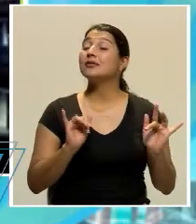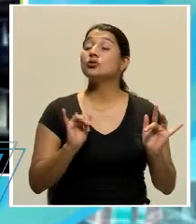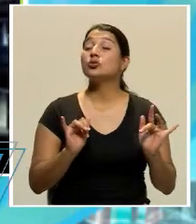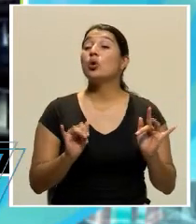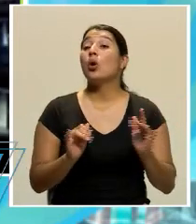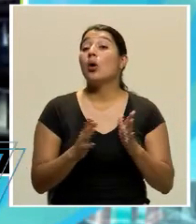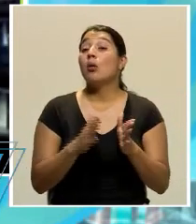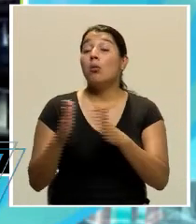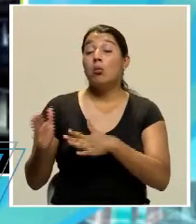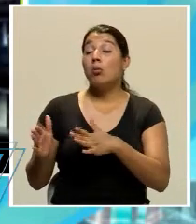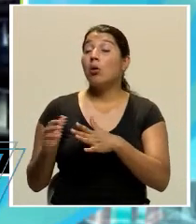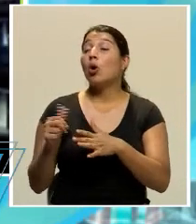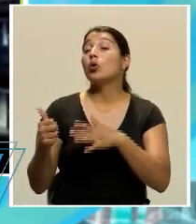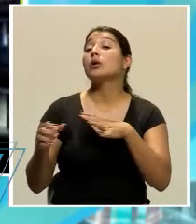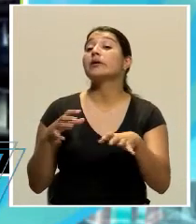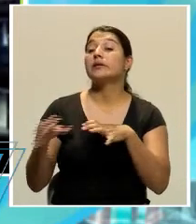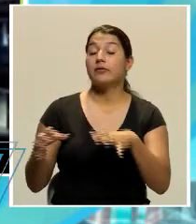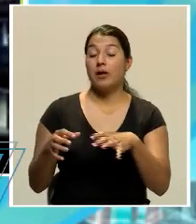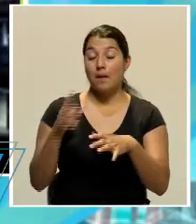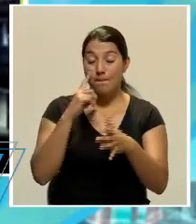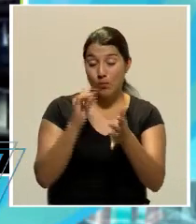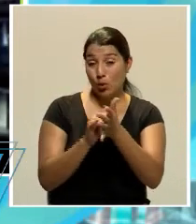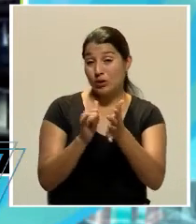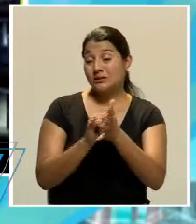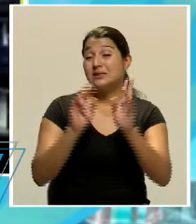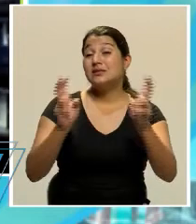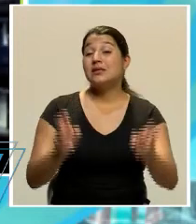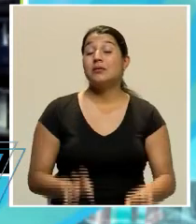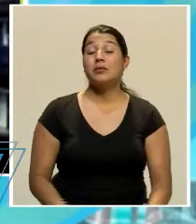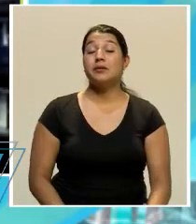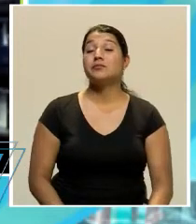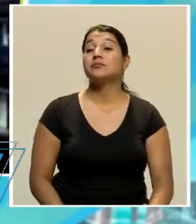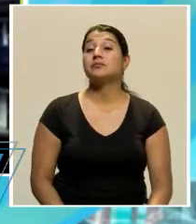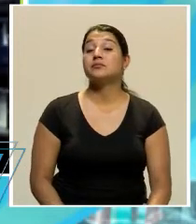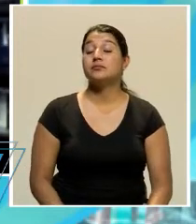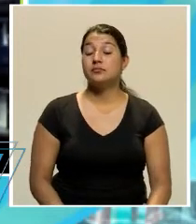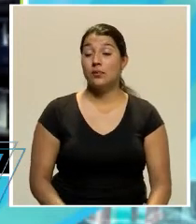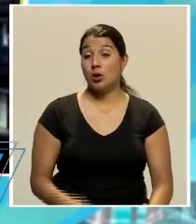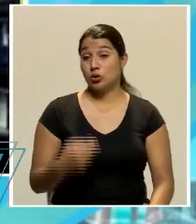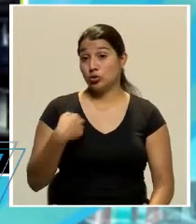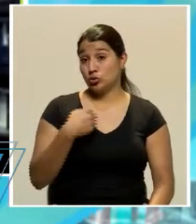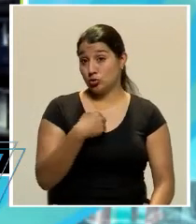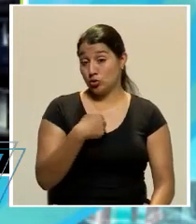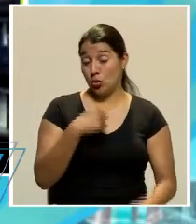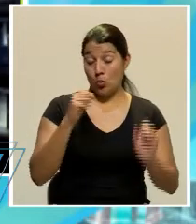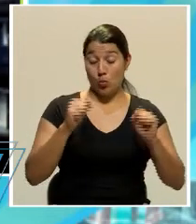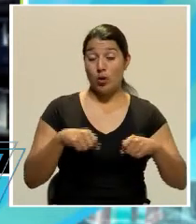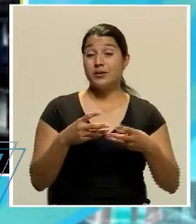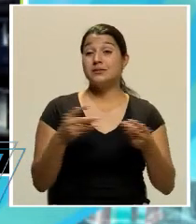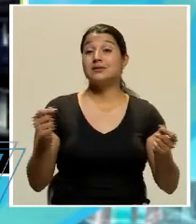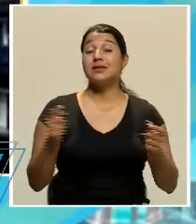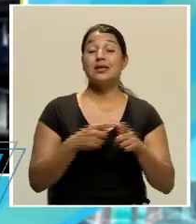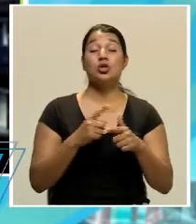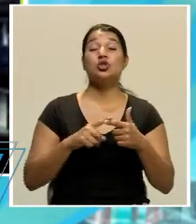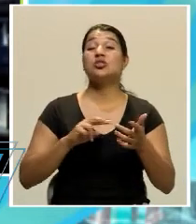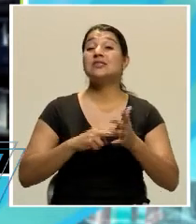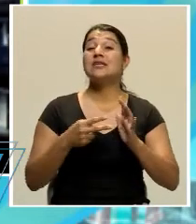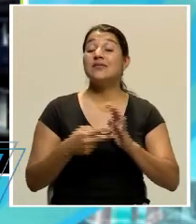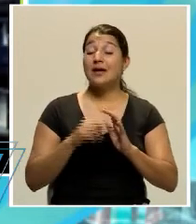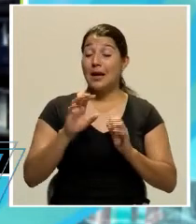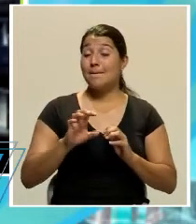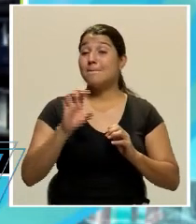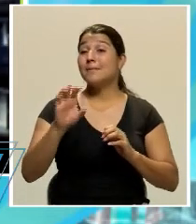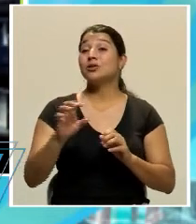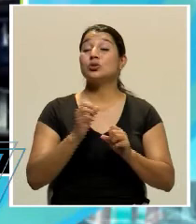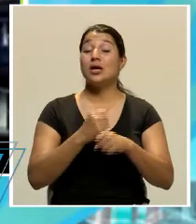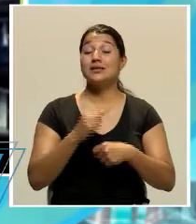grande de la actividad independiente. Por esta circunstancia y coyuntura podría desaparecer, lo que significa que la inversión que ha hecho Costa